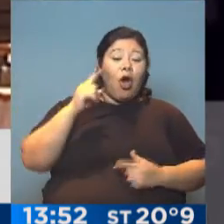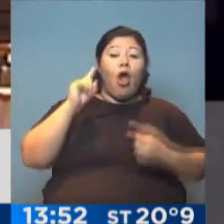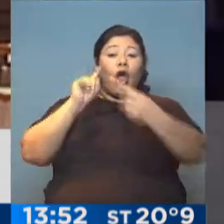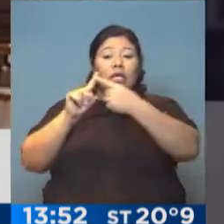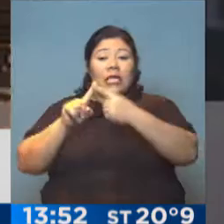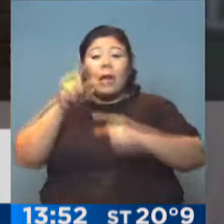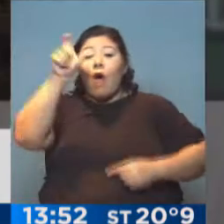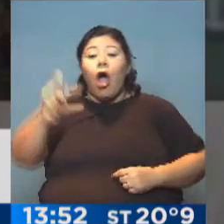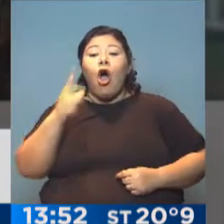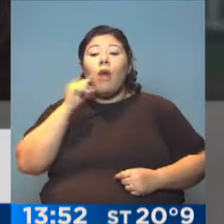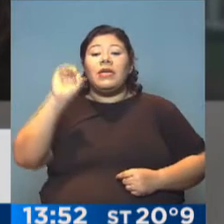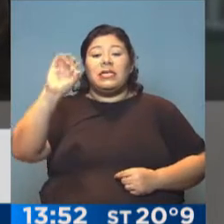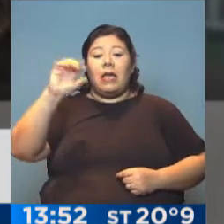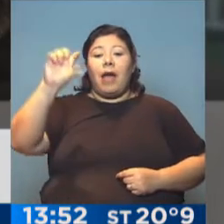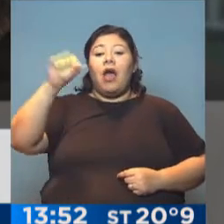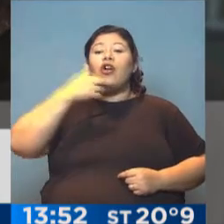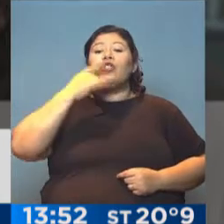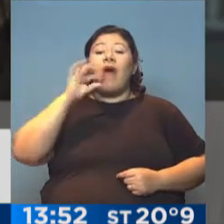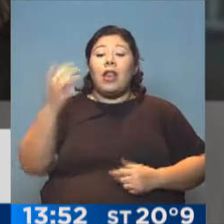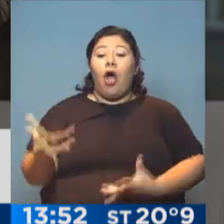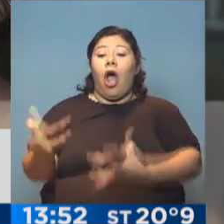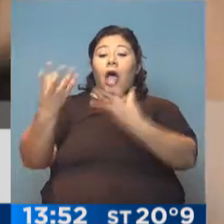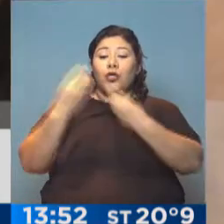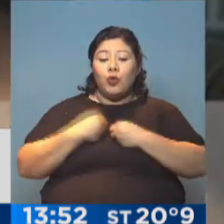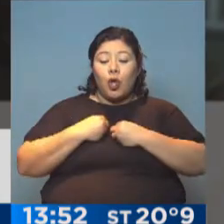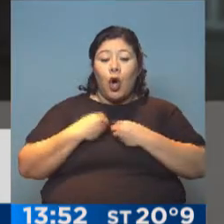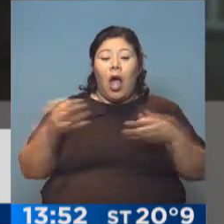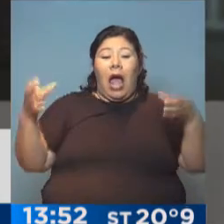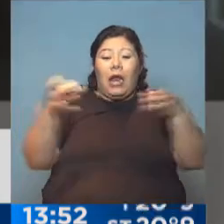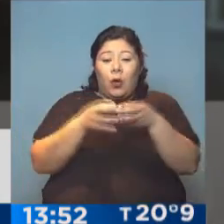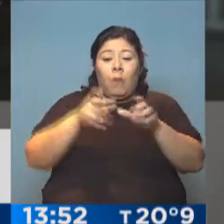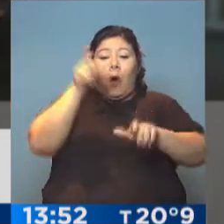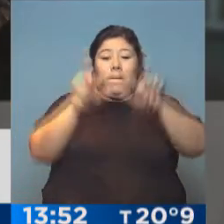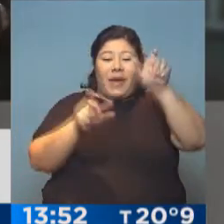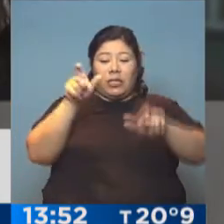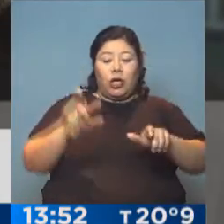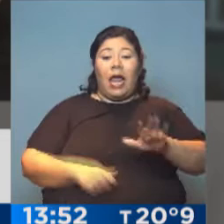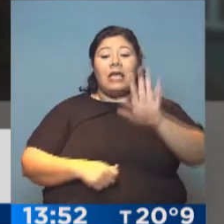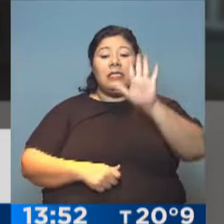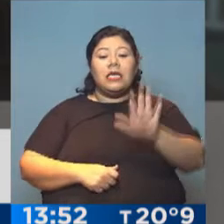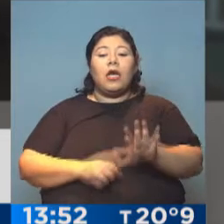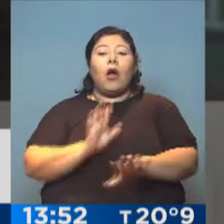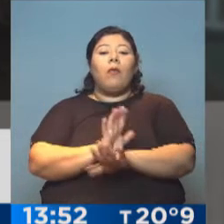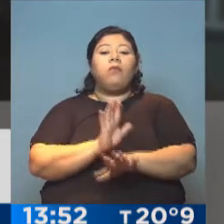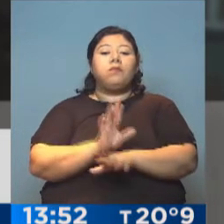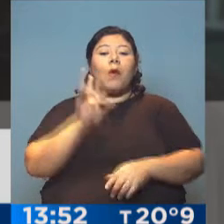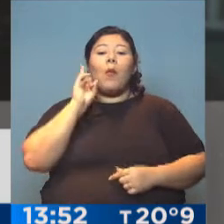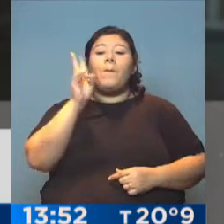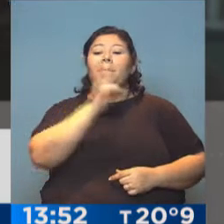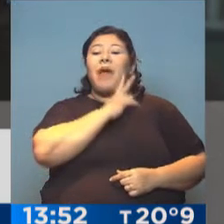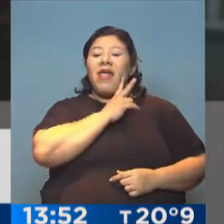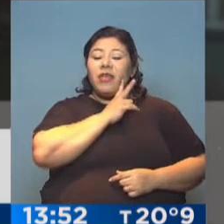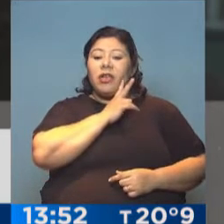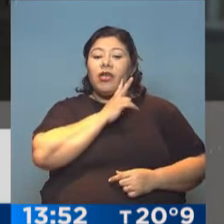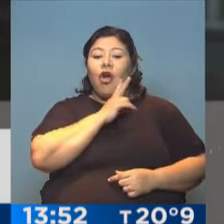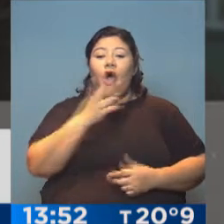también aportó al Quinteto, bueno, charla, es una especie de padrino intelectual del